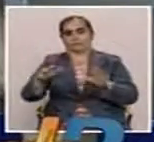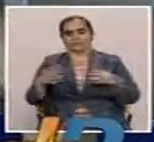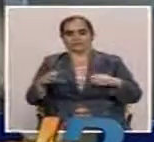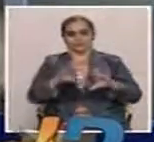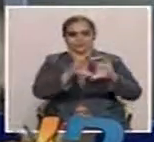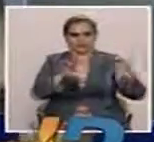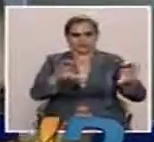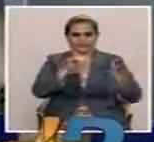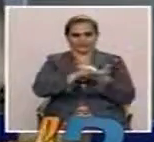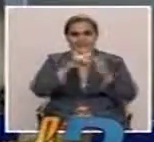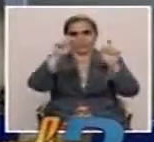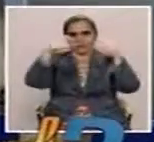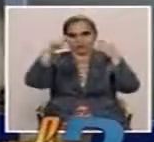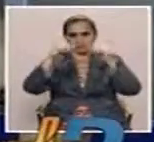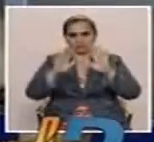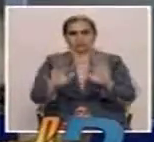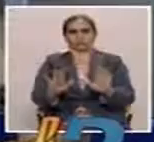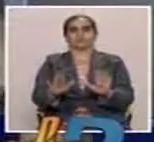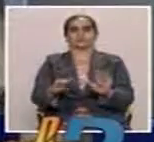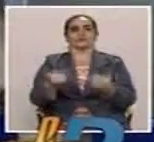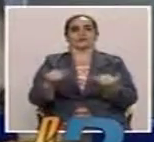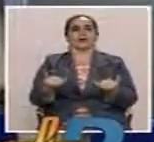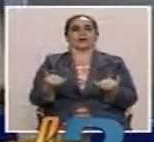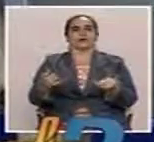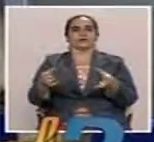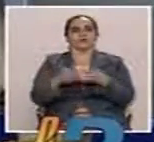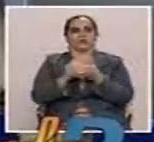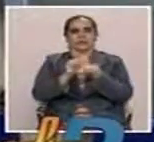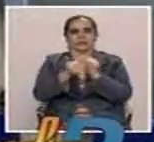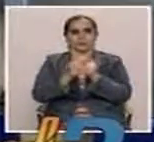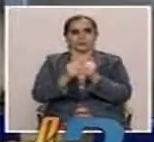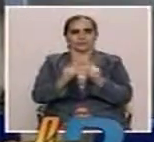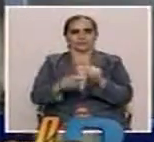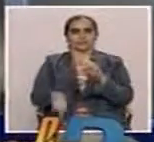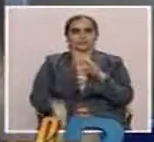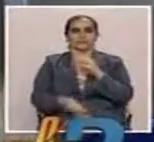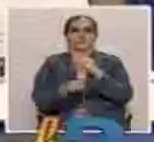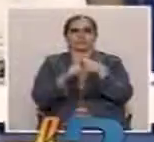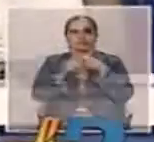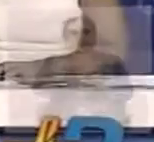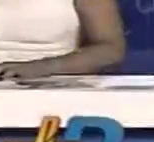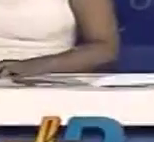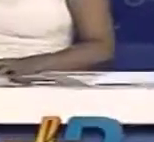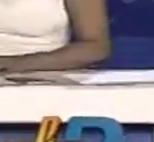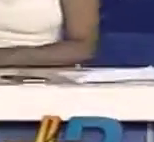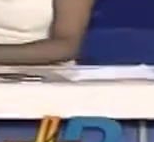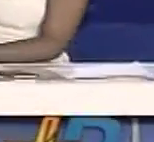elegante en la autopista suroriental con 65 esquina y todo el bloque de deportes en Más Pacífico.